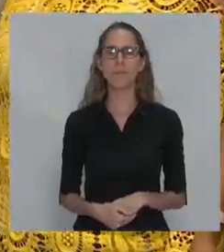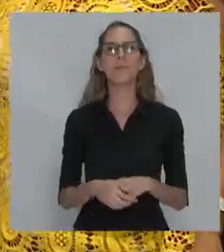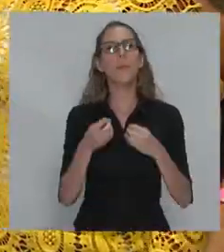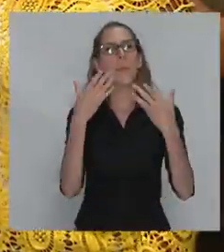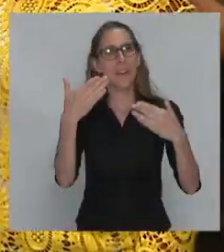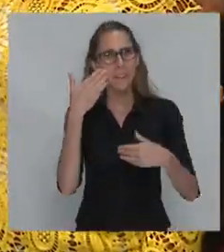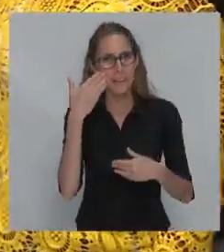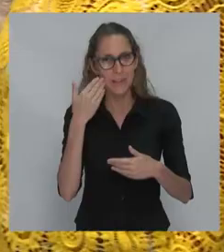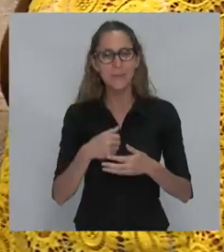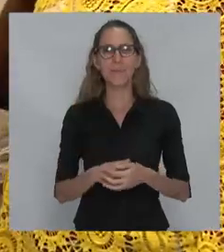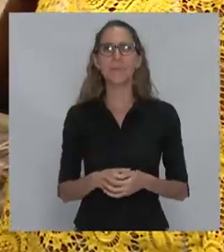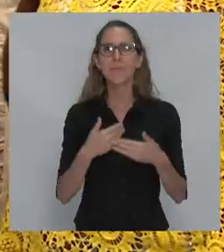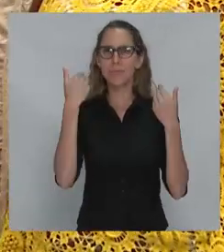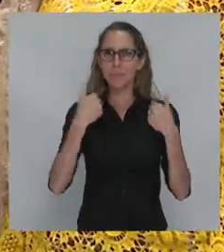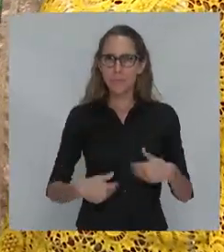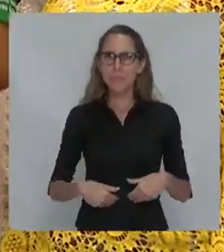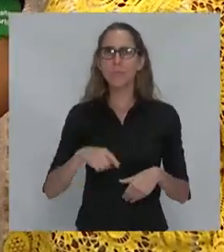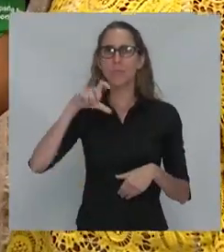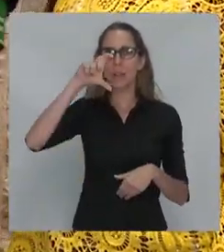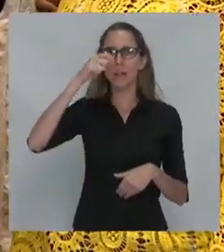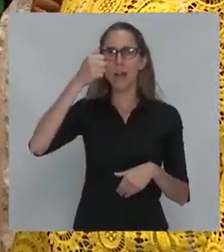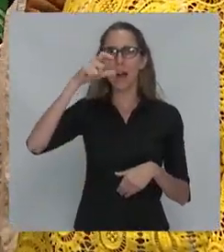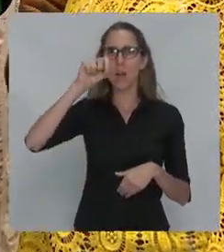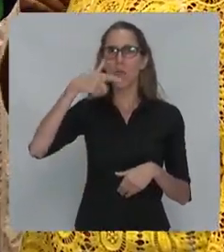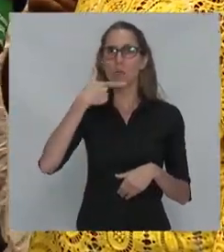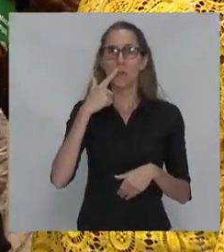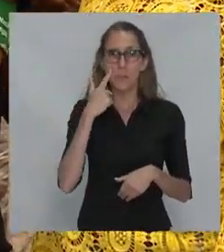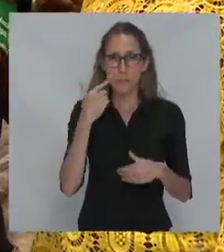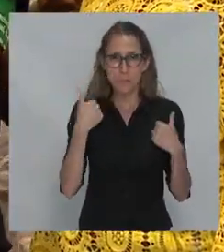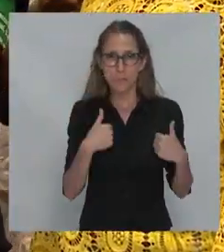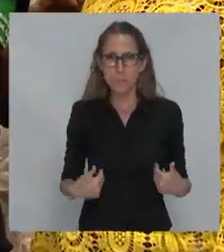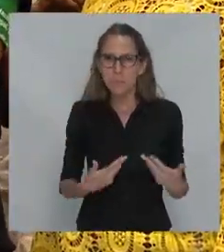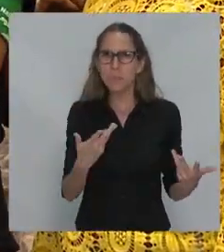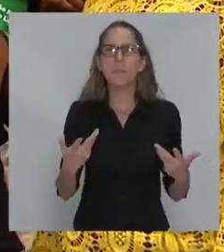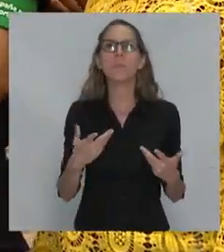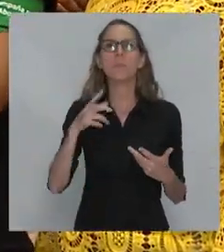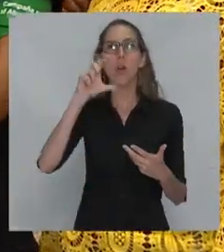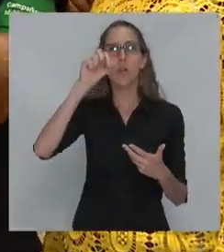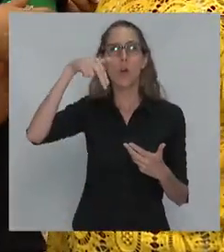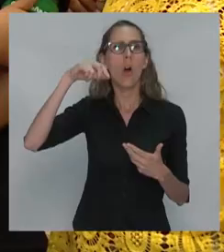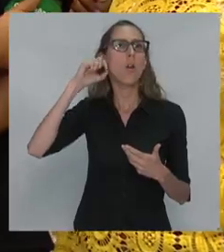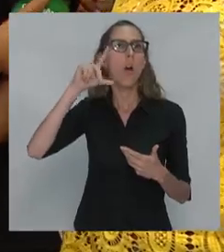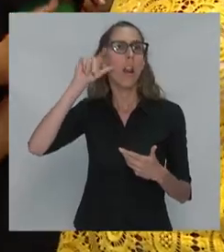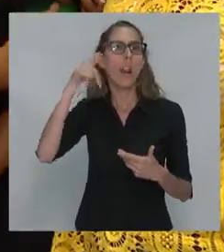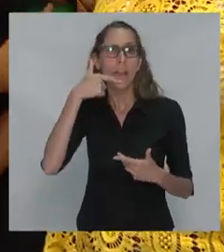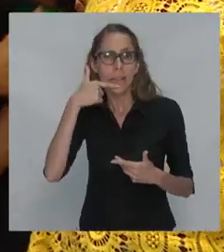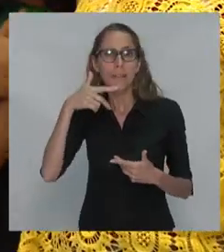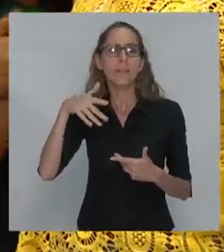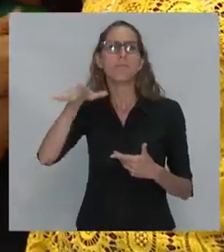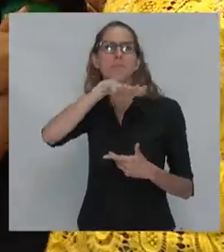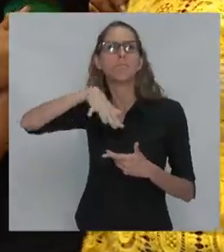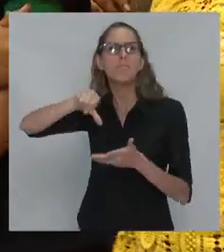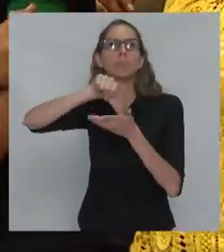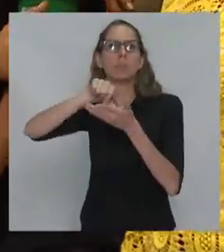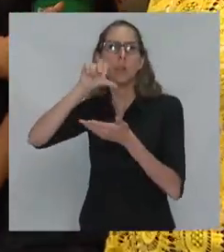Buenas tardes. Mi nombre es Kakozi. Yo soy congolés. Soy de la República Democrática